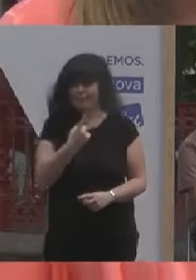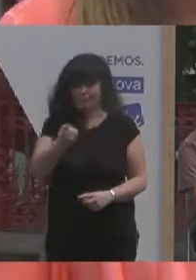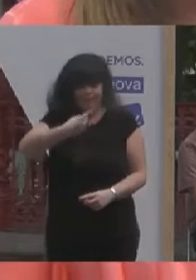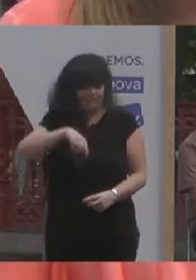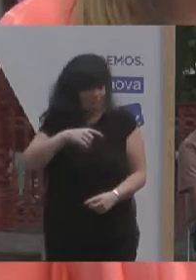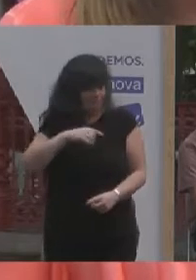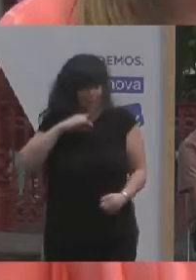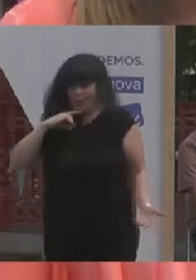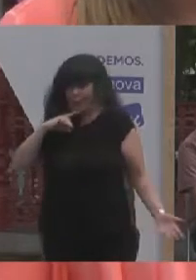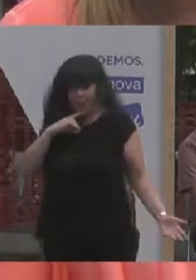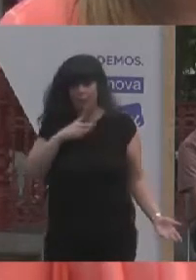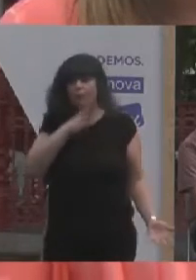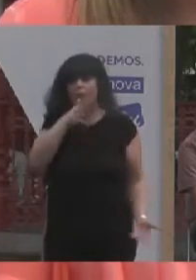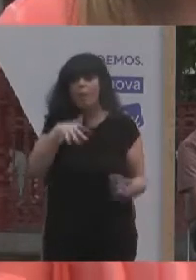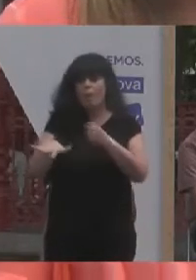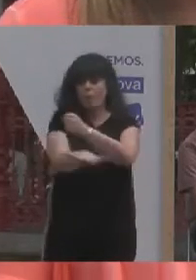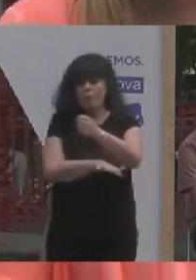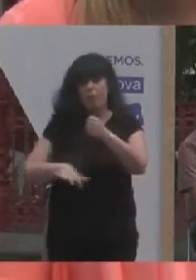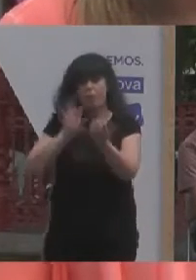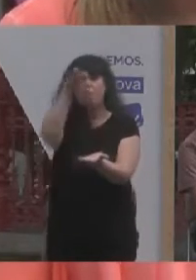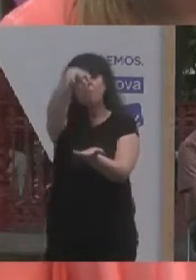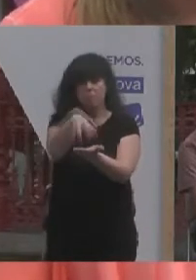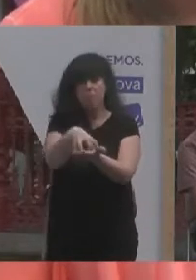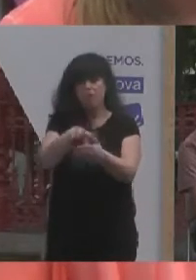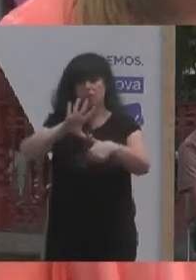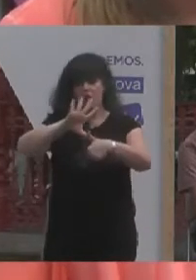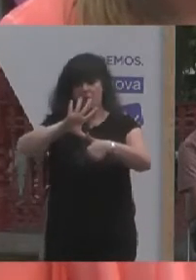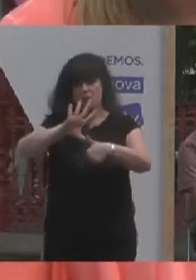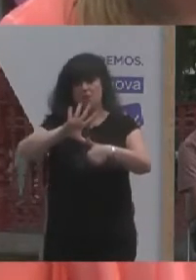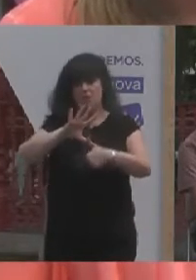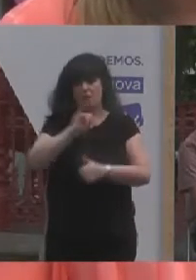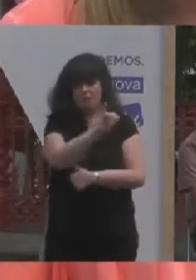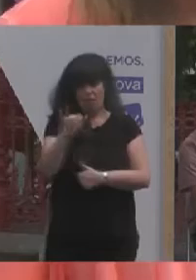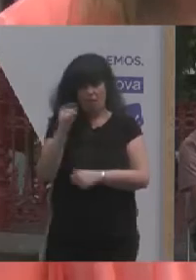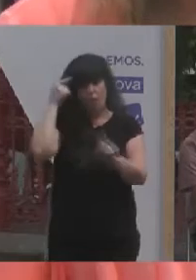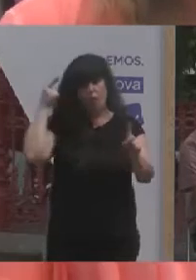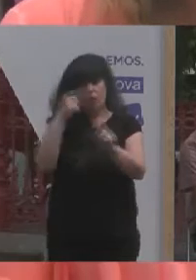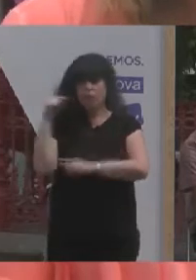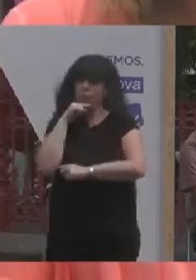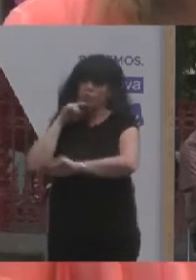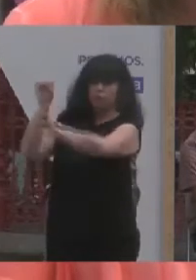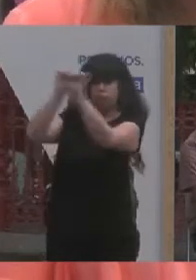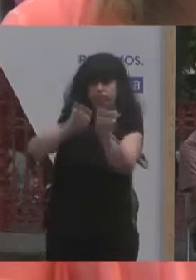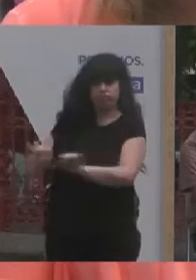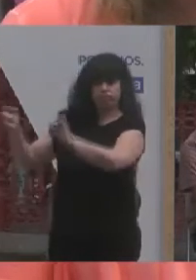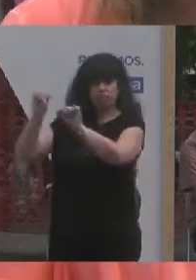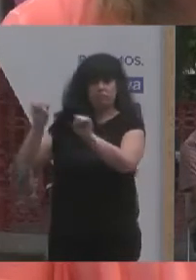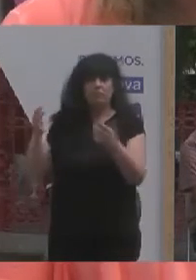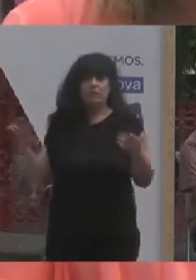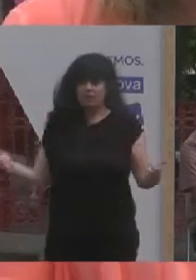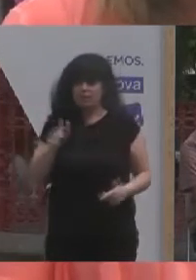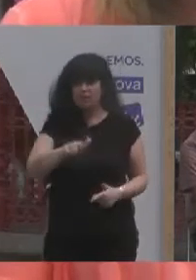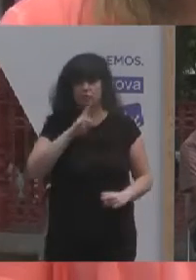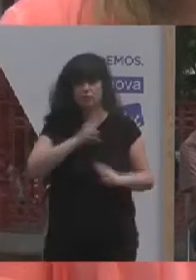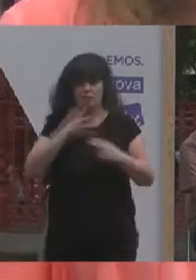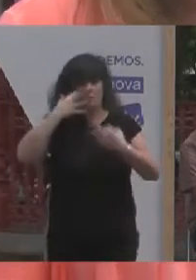americana con mísiles para defendernos de antimísiles dos mísiles rusos. Por lo tanto, ese é un peligro